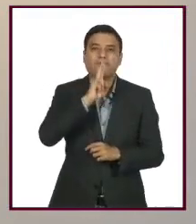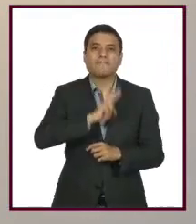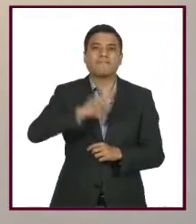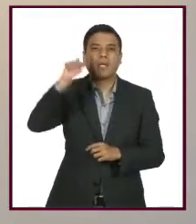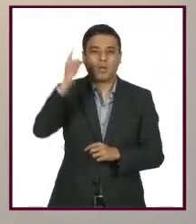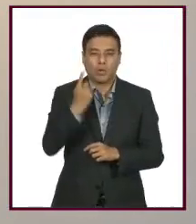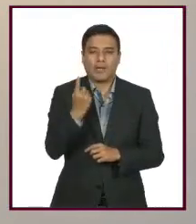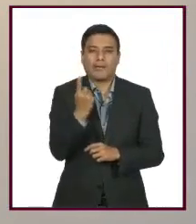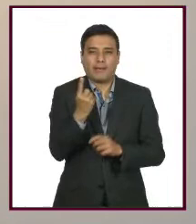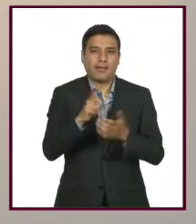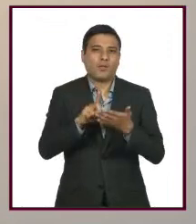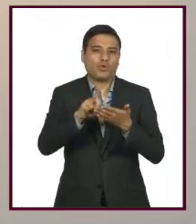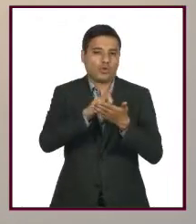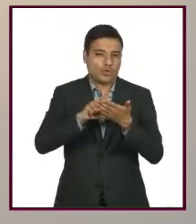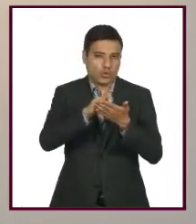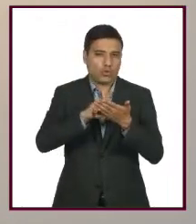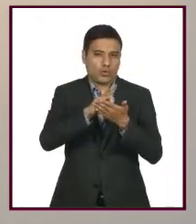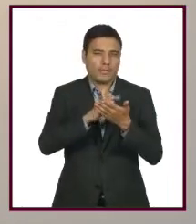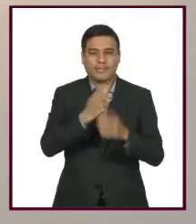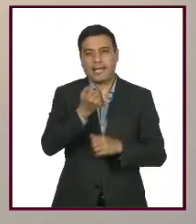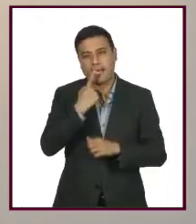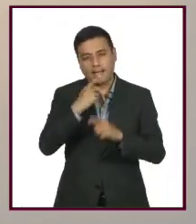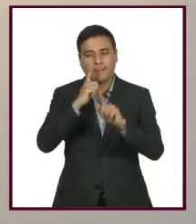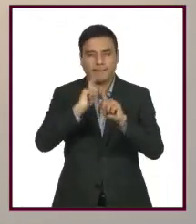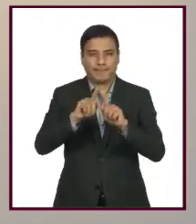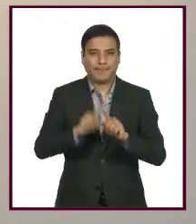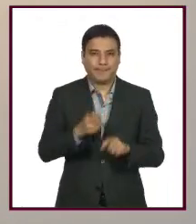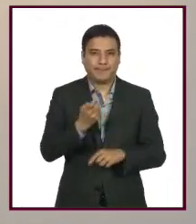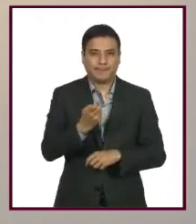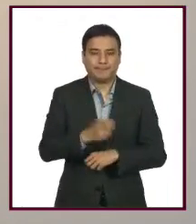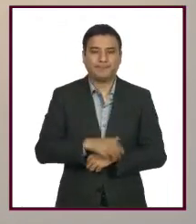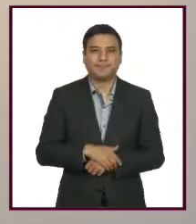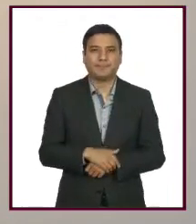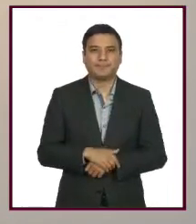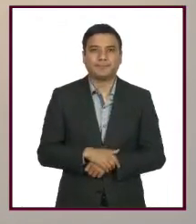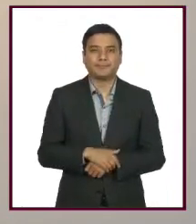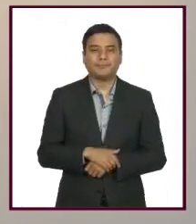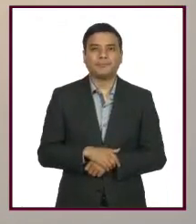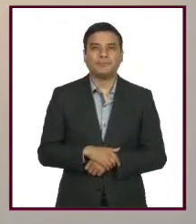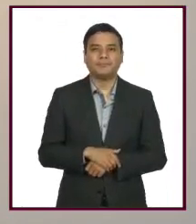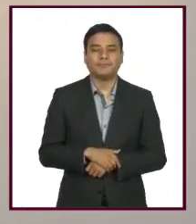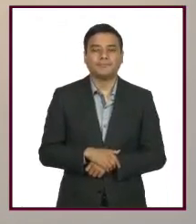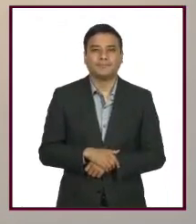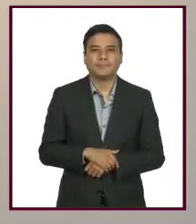actividades pues, no saludables en las y los adolescentes.